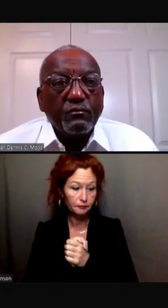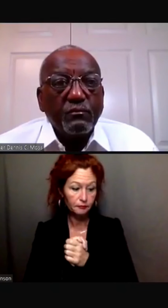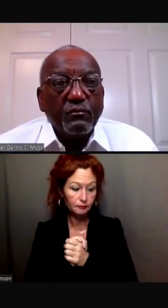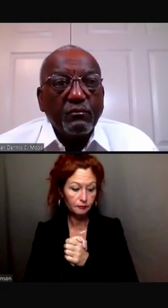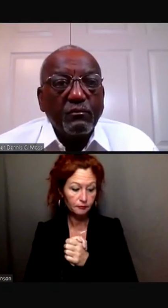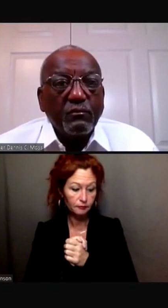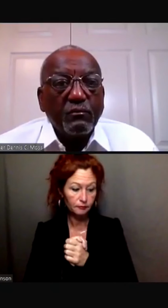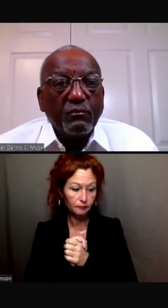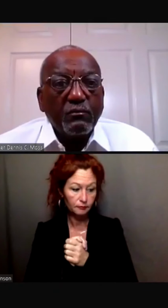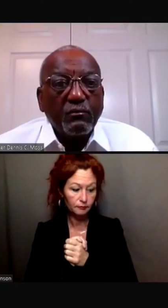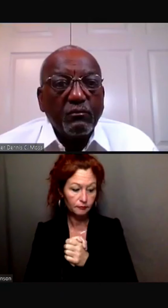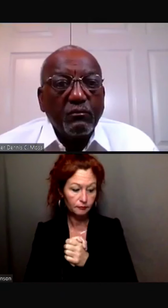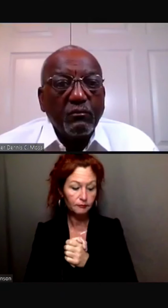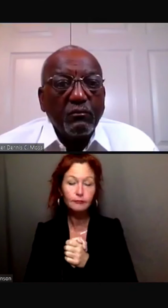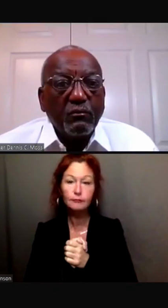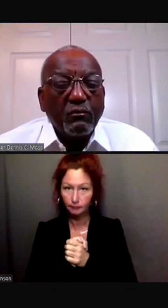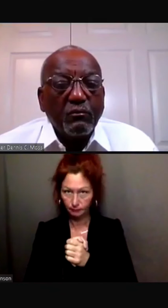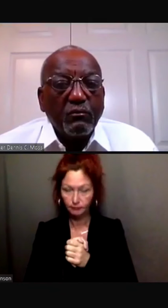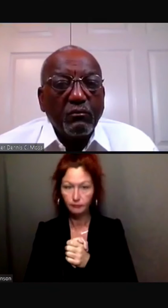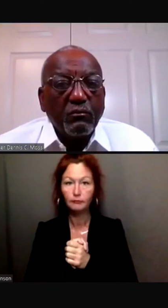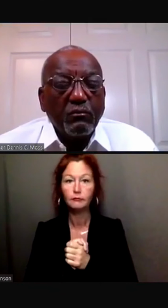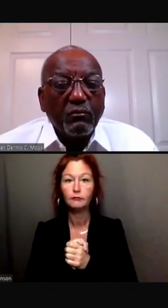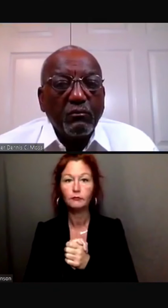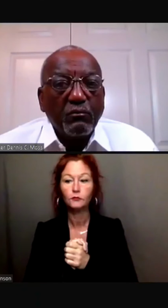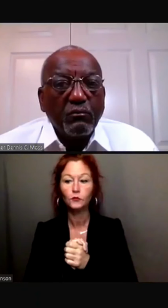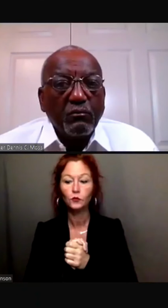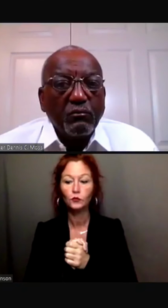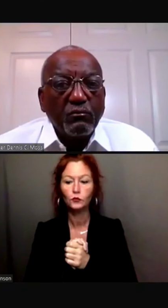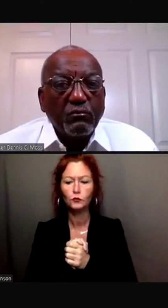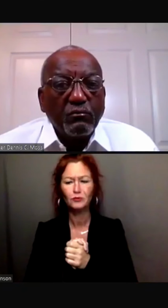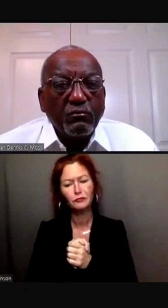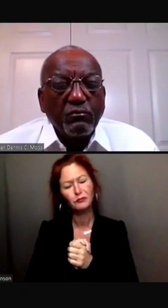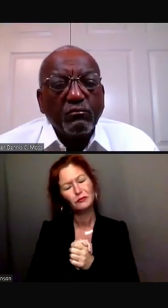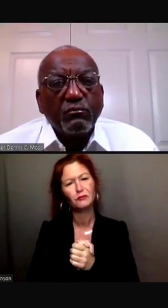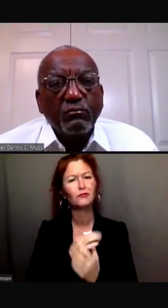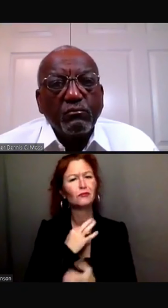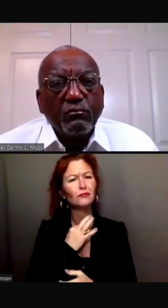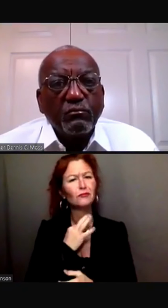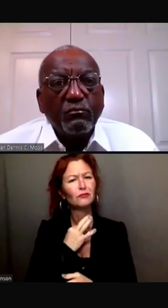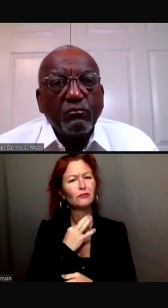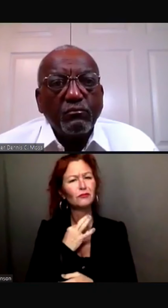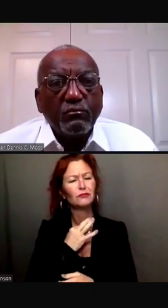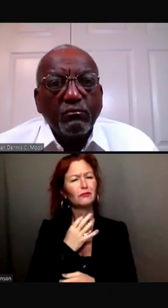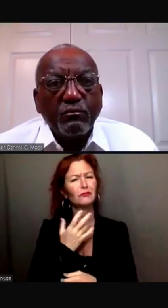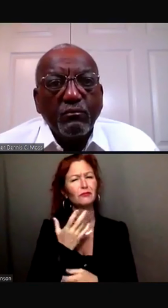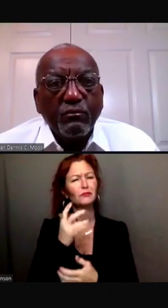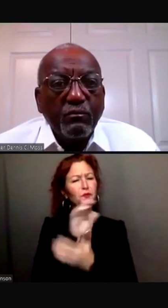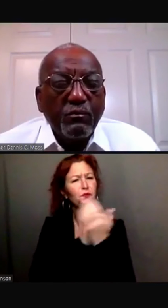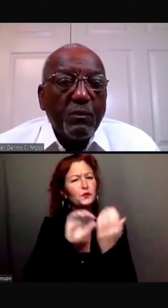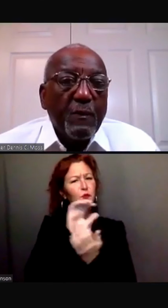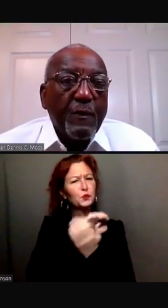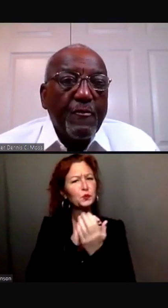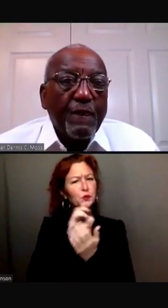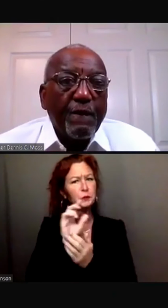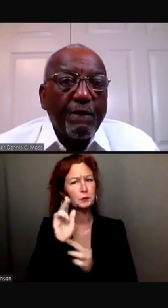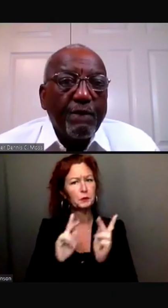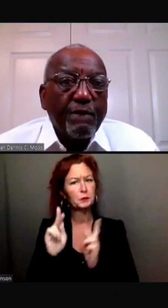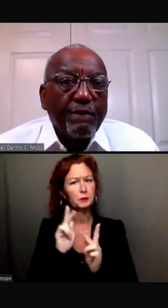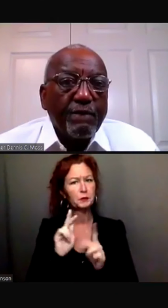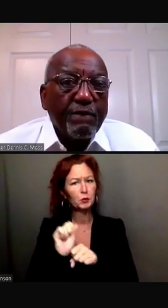It's Patty again. Sorry, Mayor. I don't want to, but with the people working virtually at the EOC, are you concerned they're going to